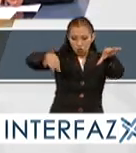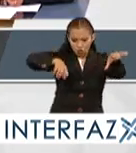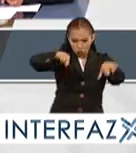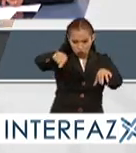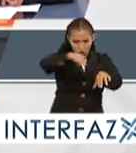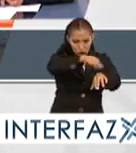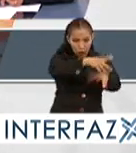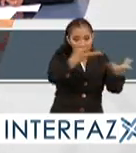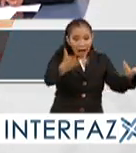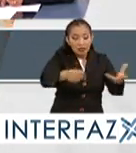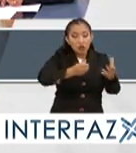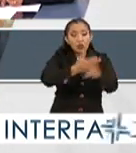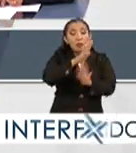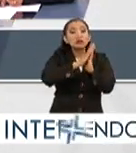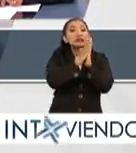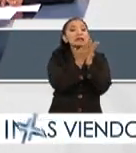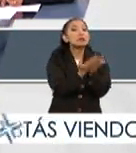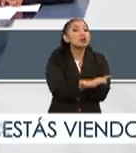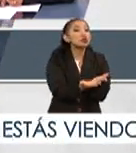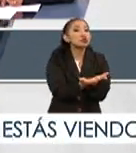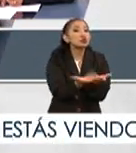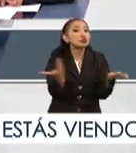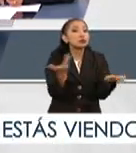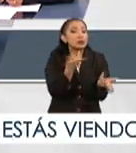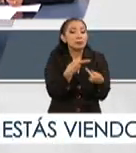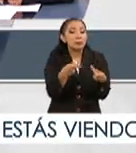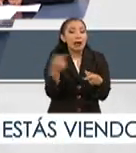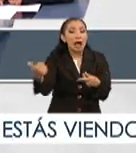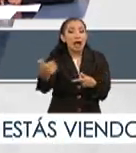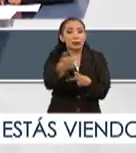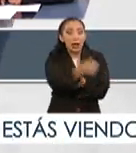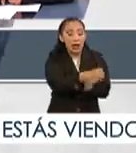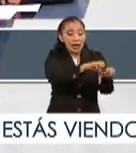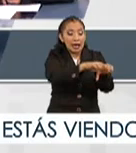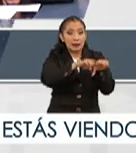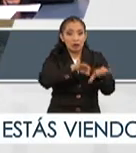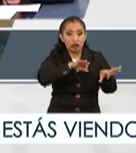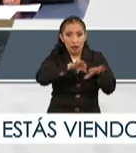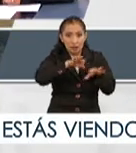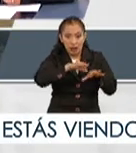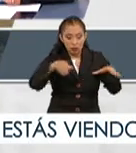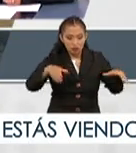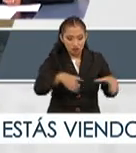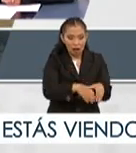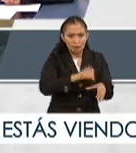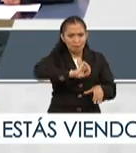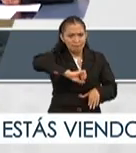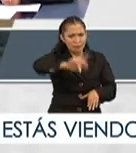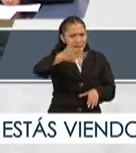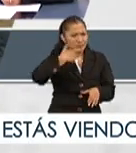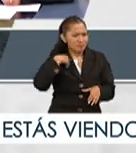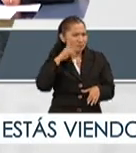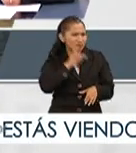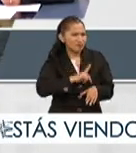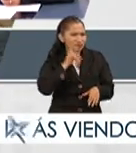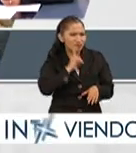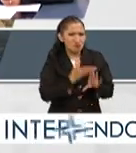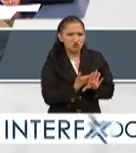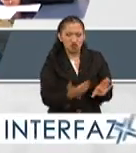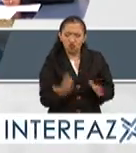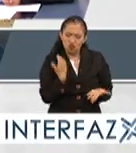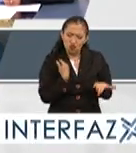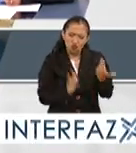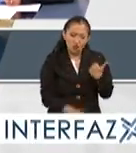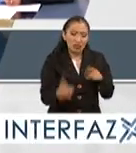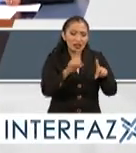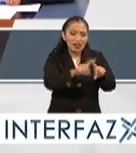para poder elaborar los nuevos materiales educativos. Entonces, en estos equipos de trabajo que hay expertas muy